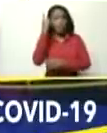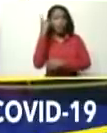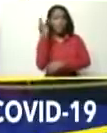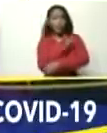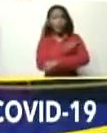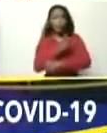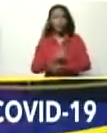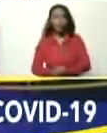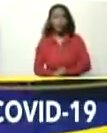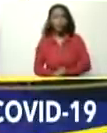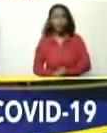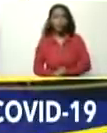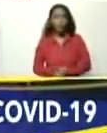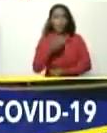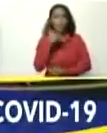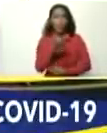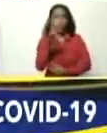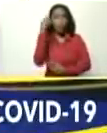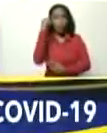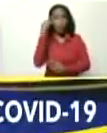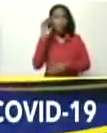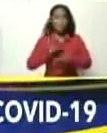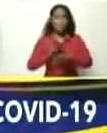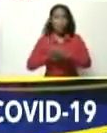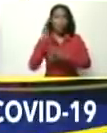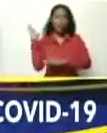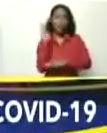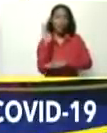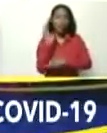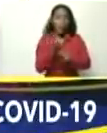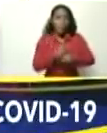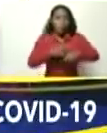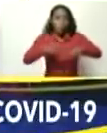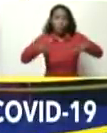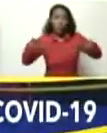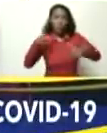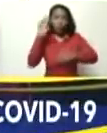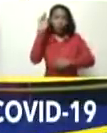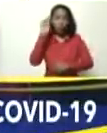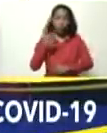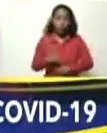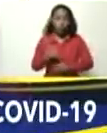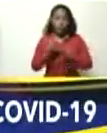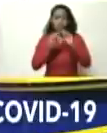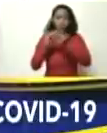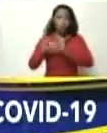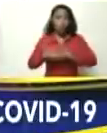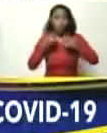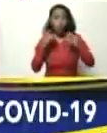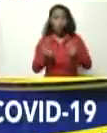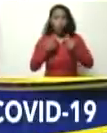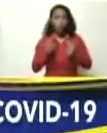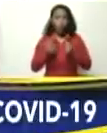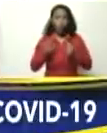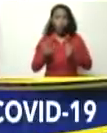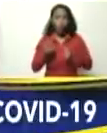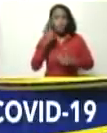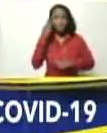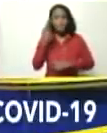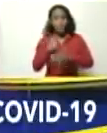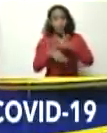vacunación en los próximos días, porque viene creciendo todos los días. Se ha reanimado, se ha reactivado. Vamos a